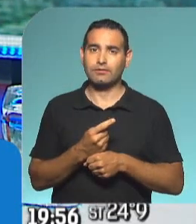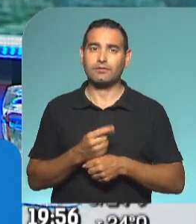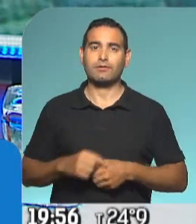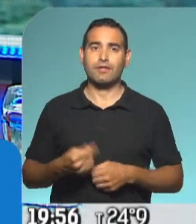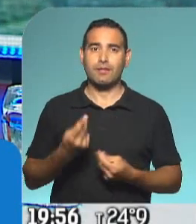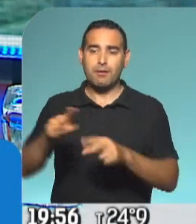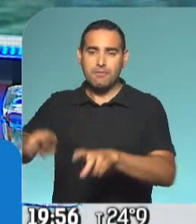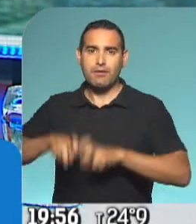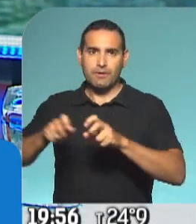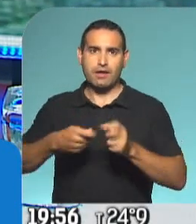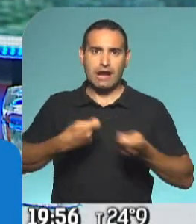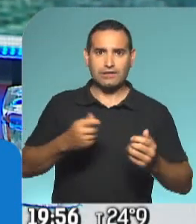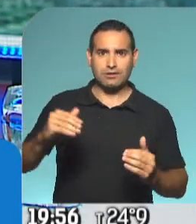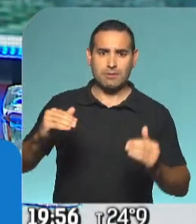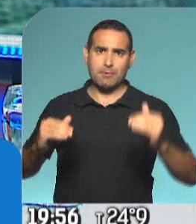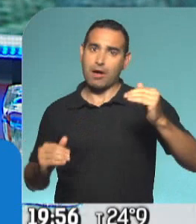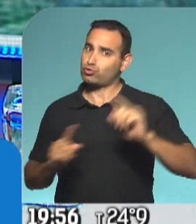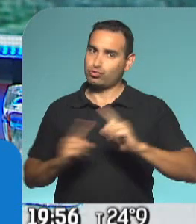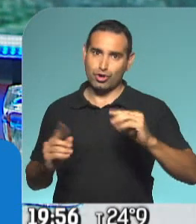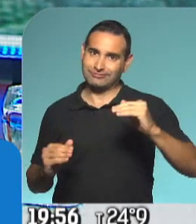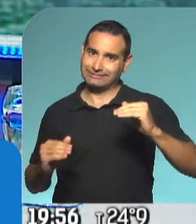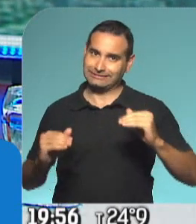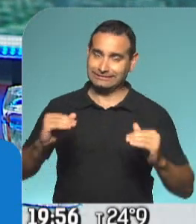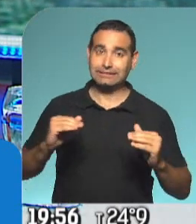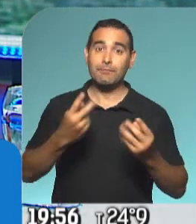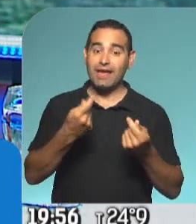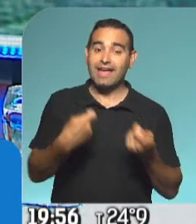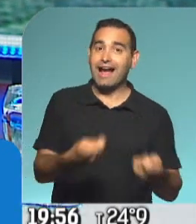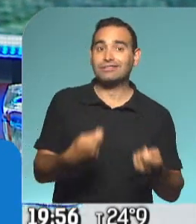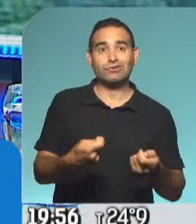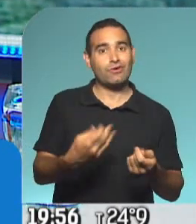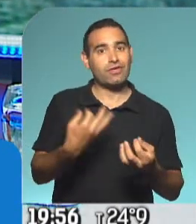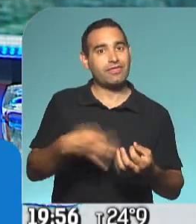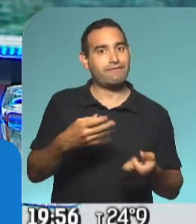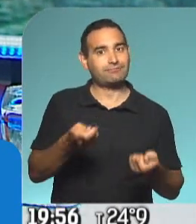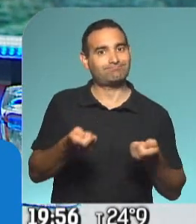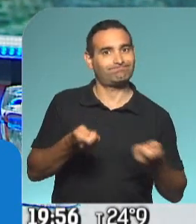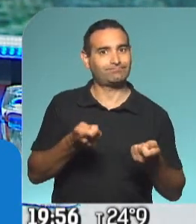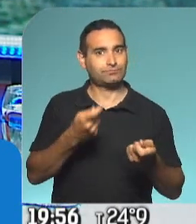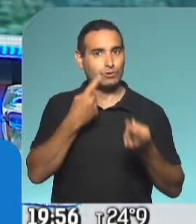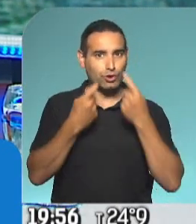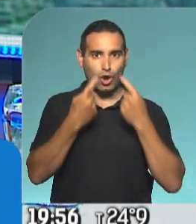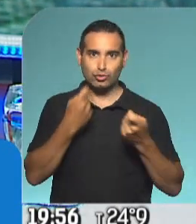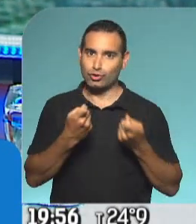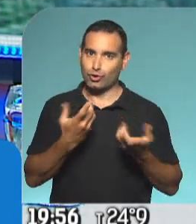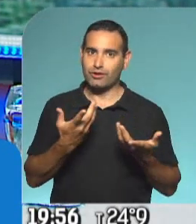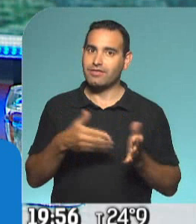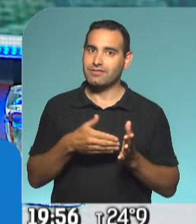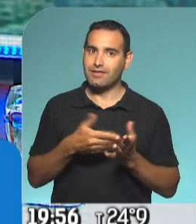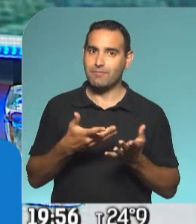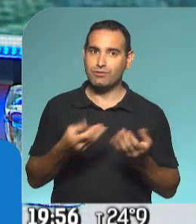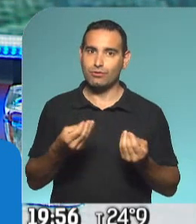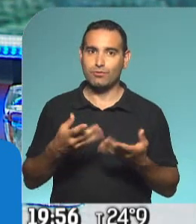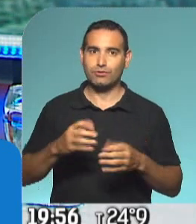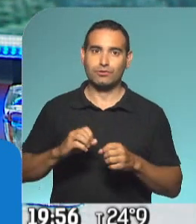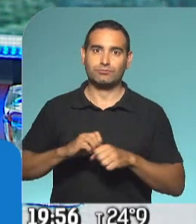déficit fiscal cada vez más chico, sino que el gasto de plata va a estar condicionado a cómo continúa la